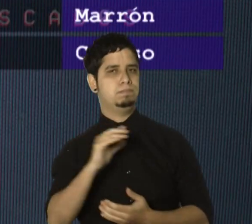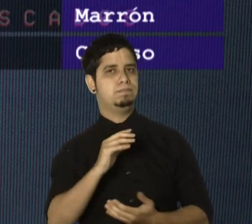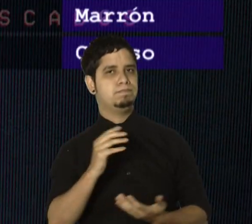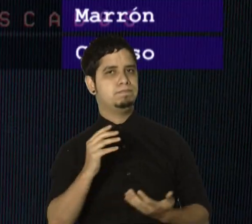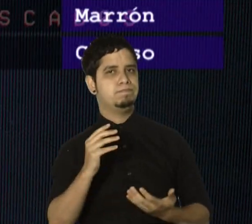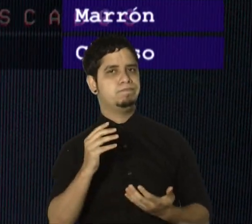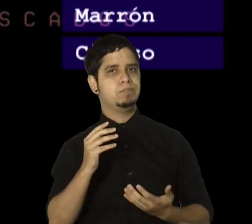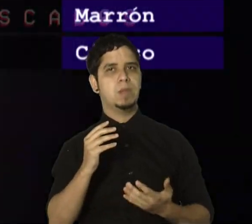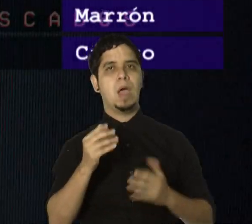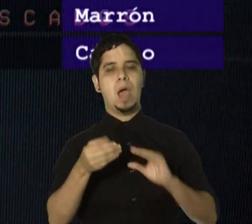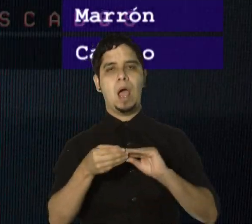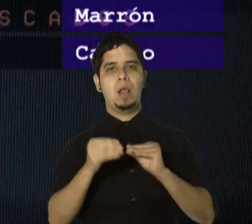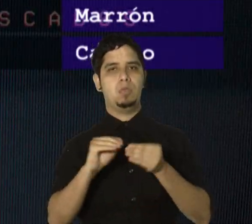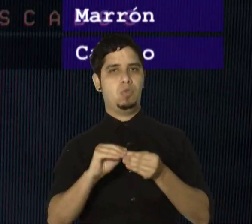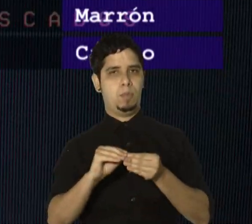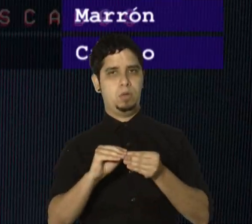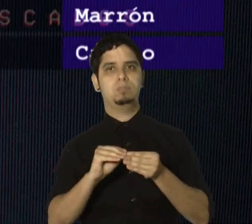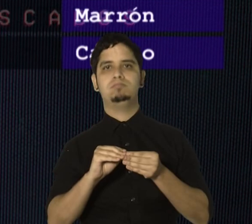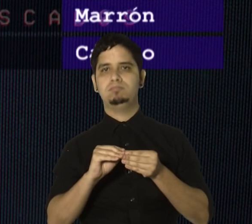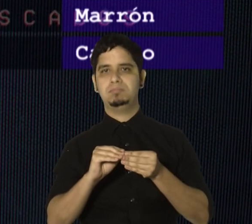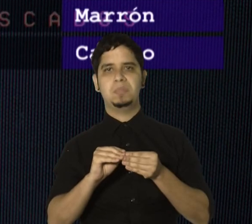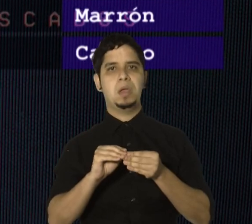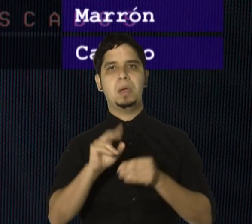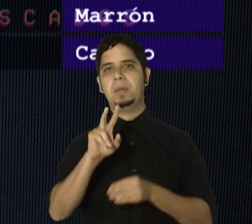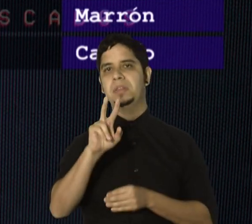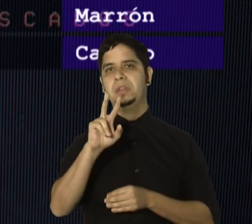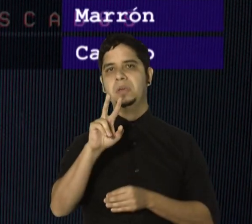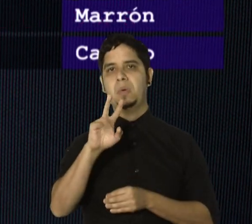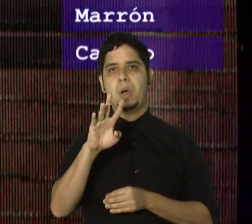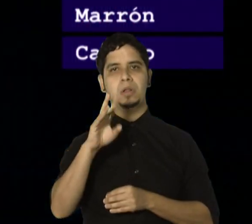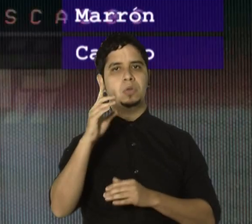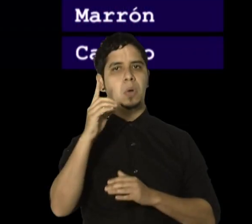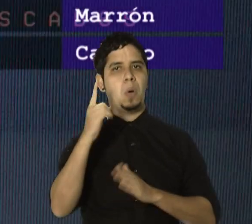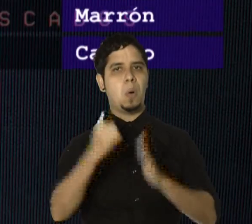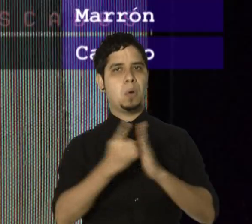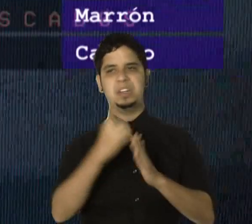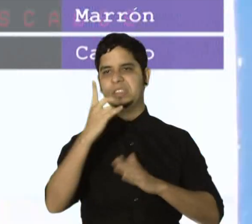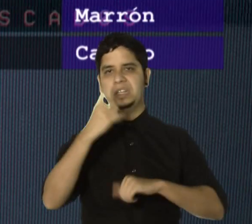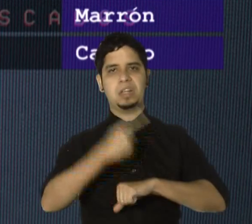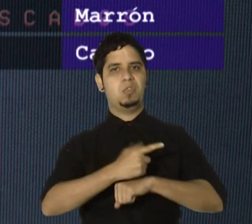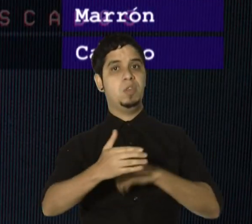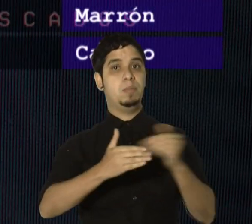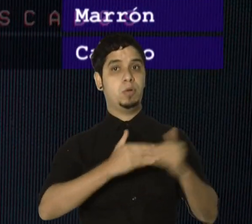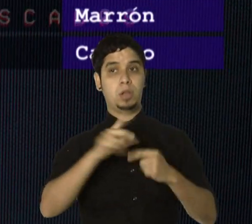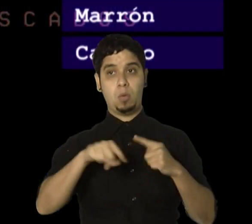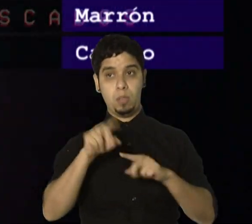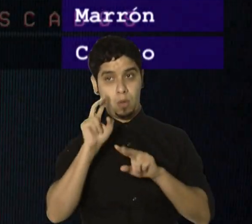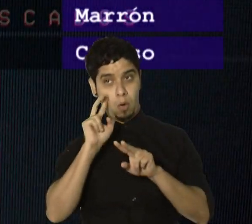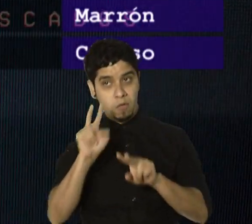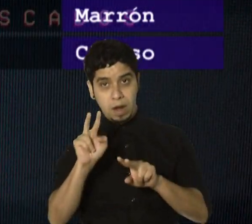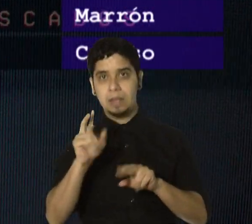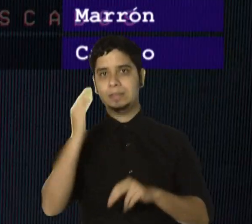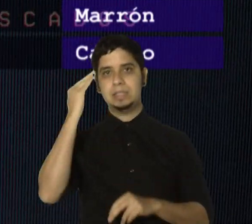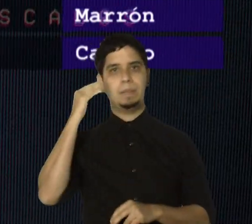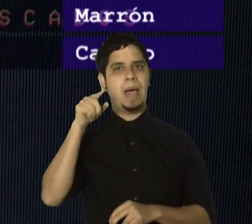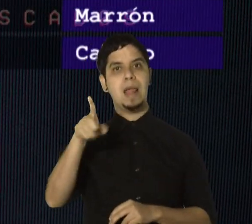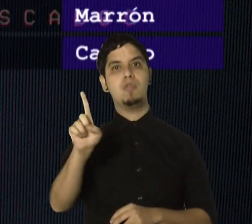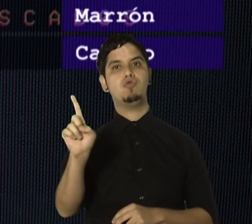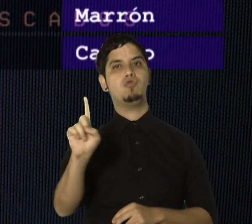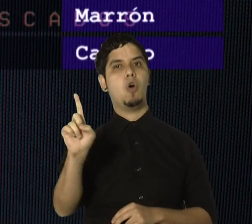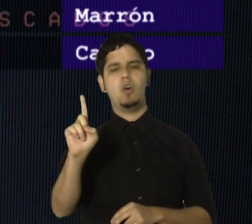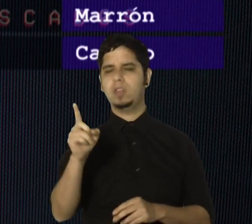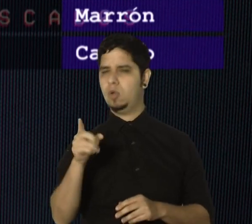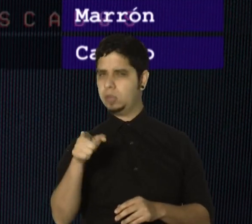24 horas, 7 días a la semana en el momento que usted sepa del paradero de Jorge Iglesias.